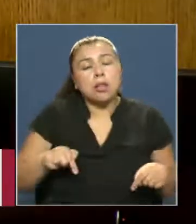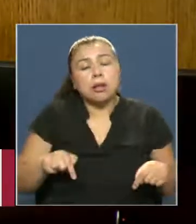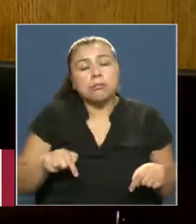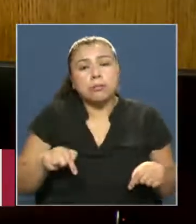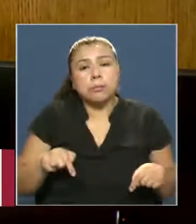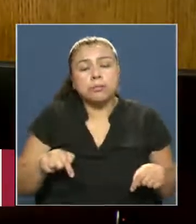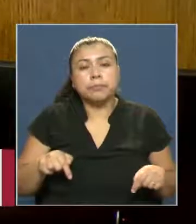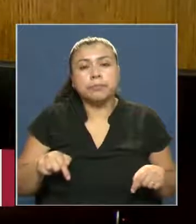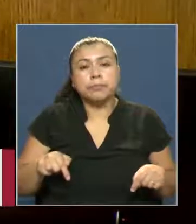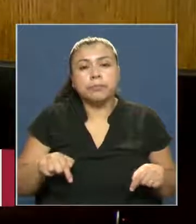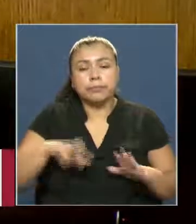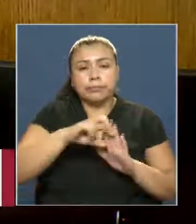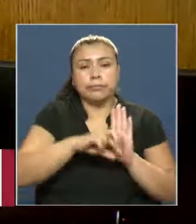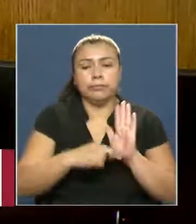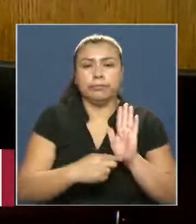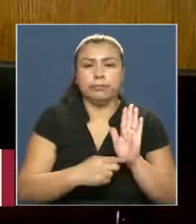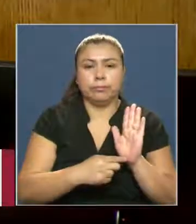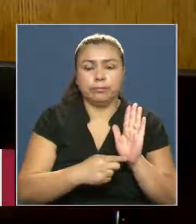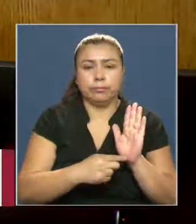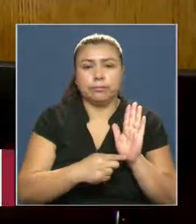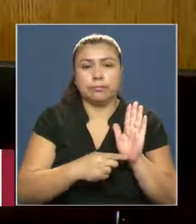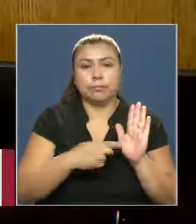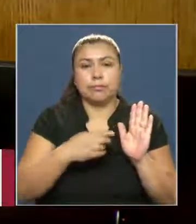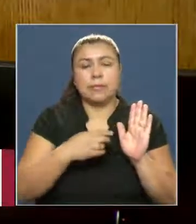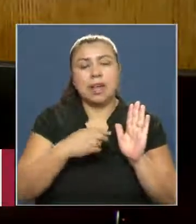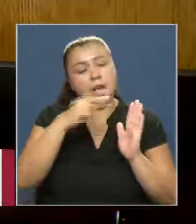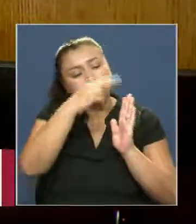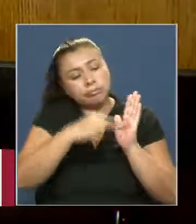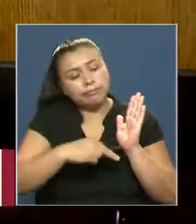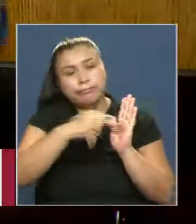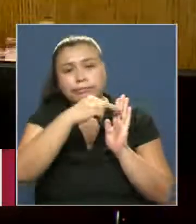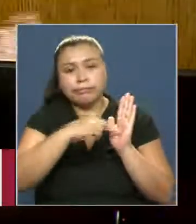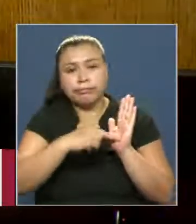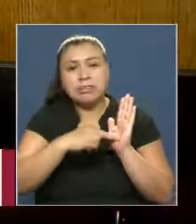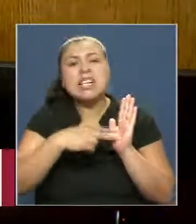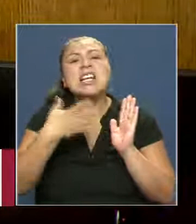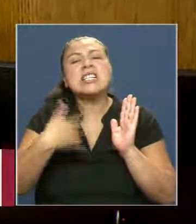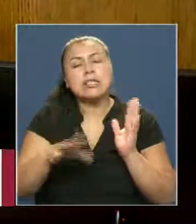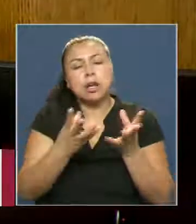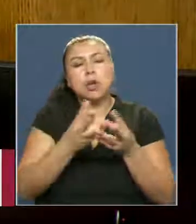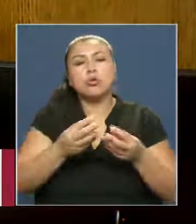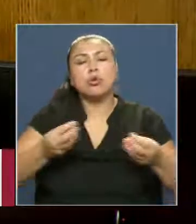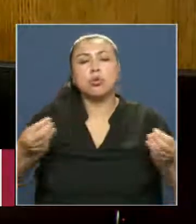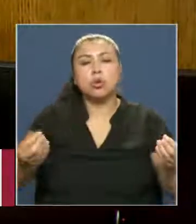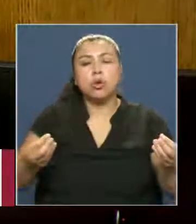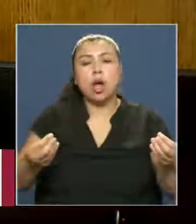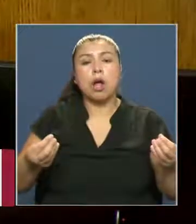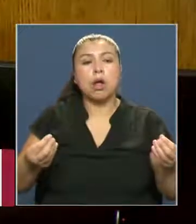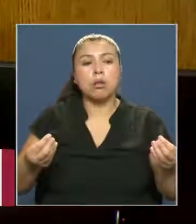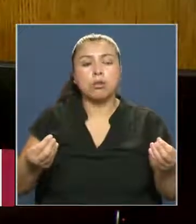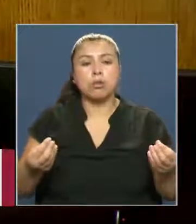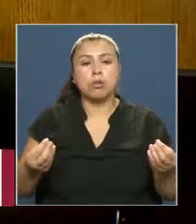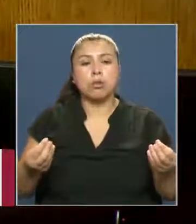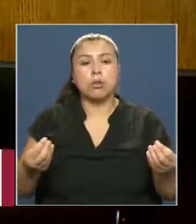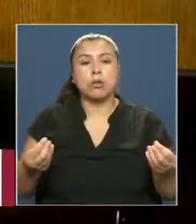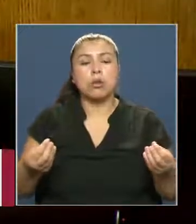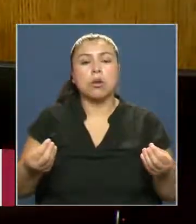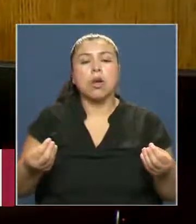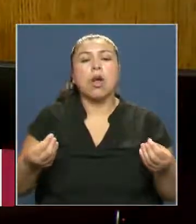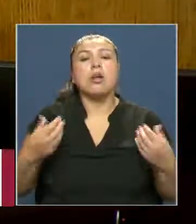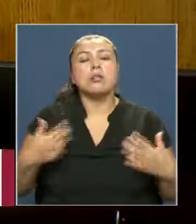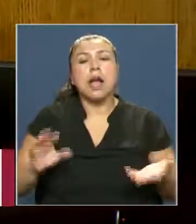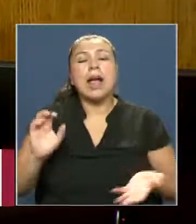que este proyecto, desde el punto de vista práctico, ya fue resuelto por la declaración de estado